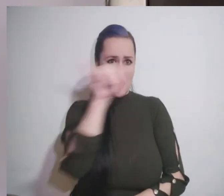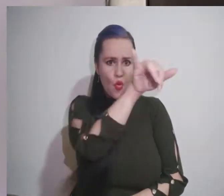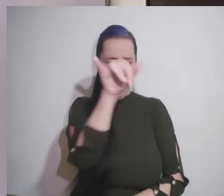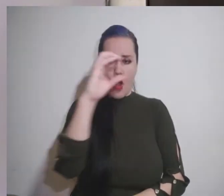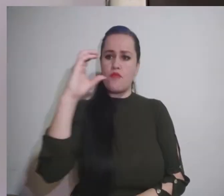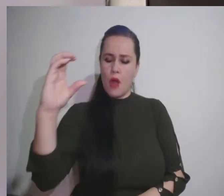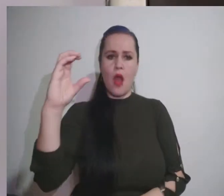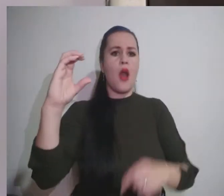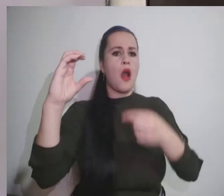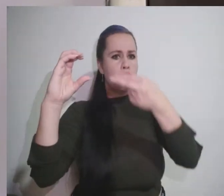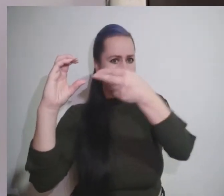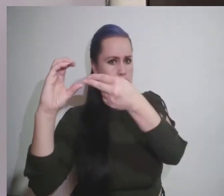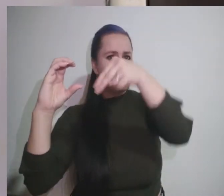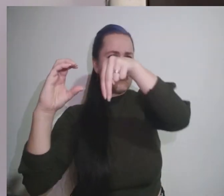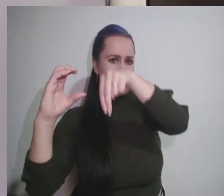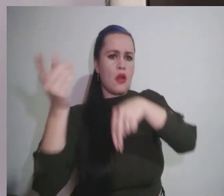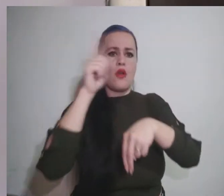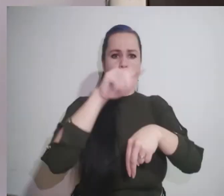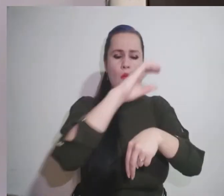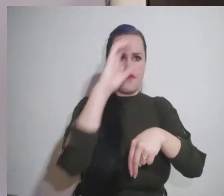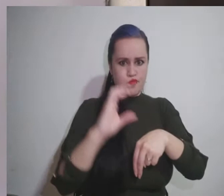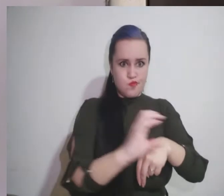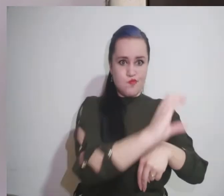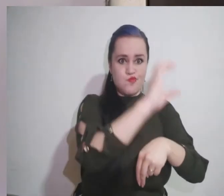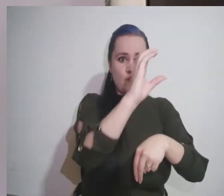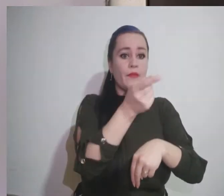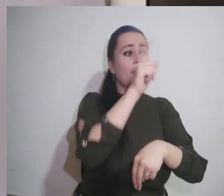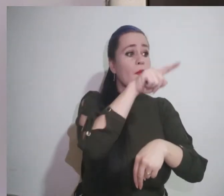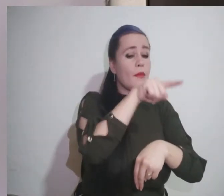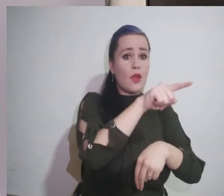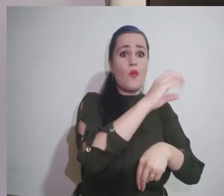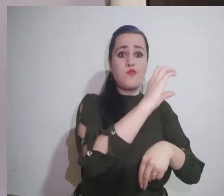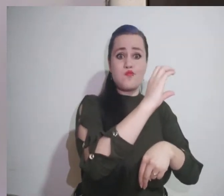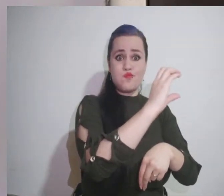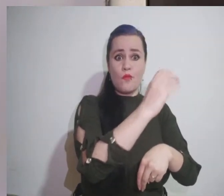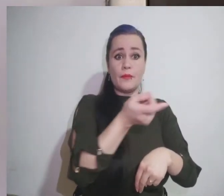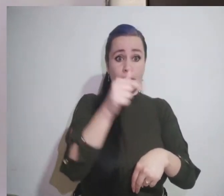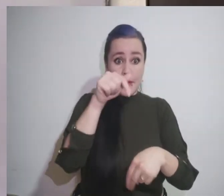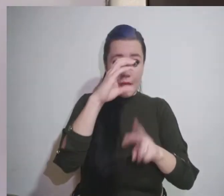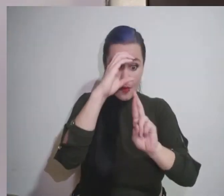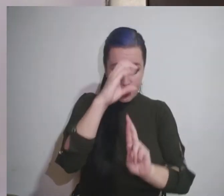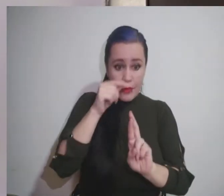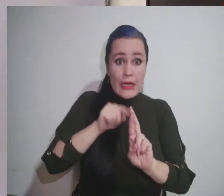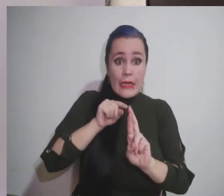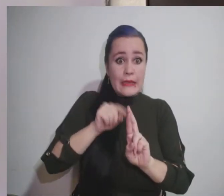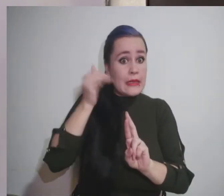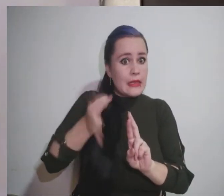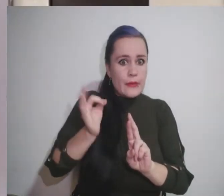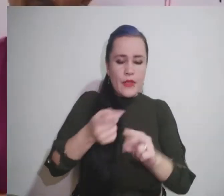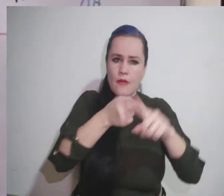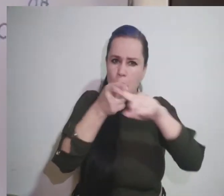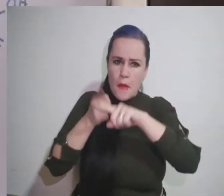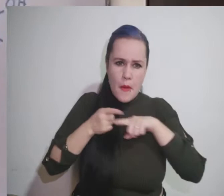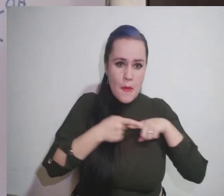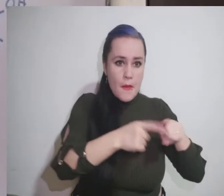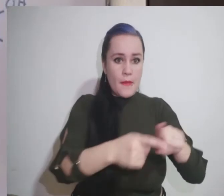grupo amino, tienen el grupo carboxilo, el hidrógeno, el carbono alfa, y esto los hace diferente de un aminoácido a